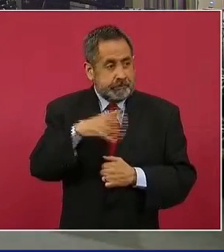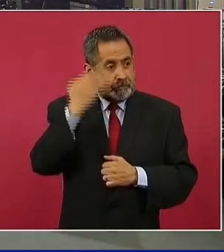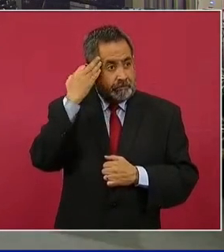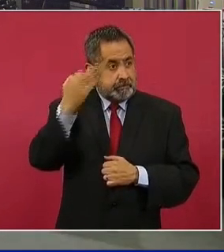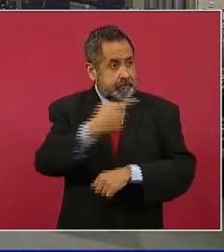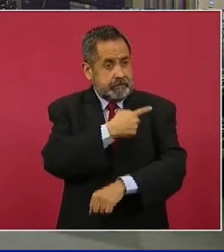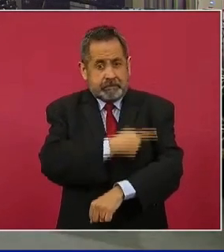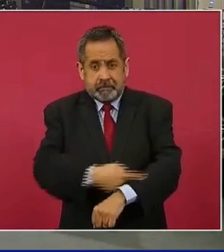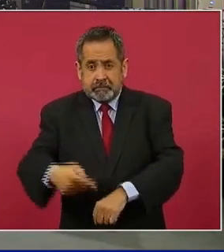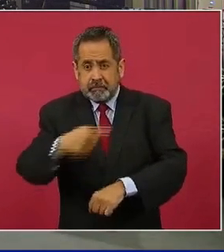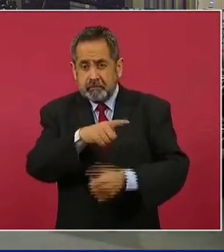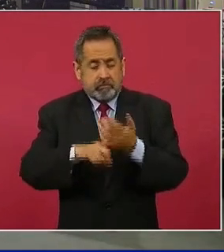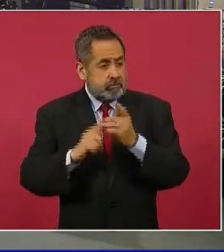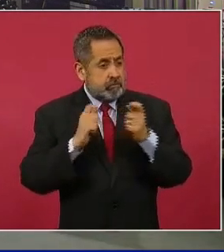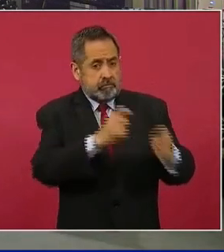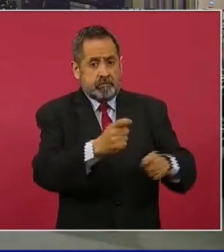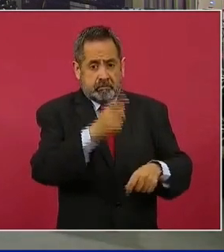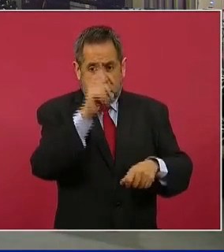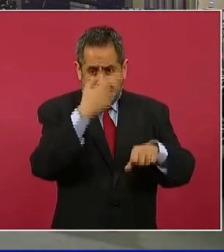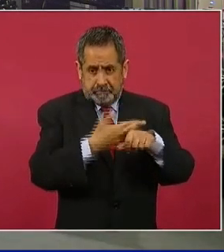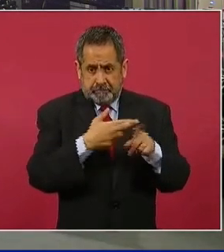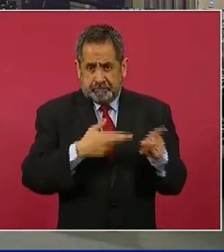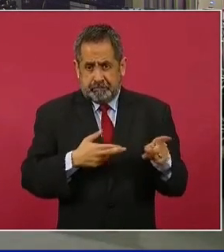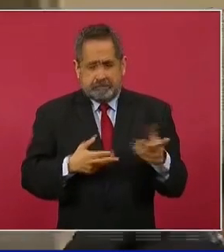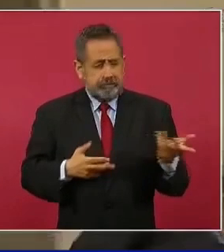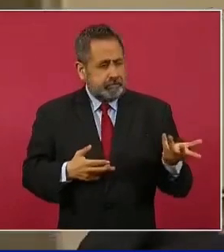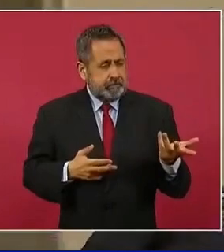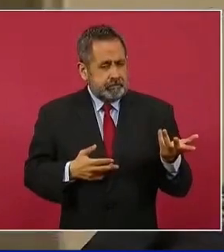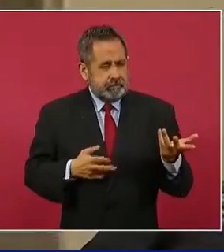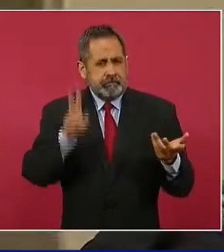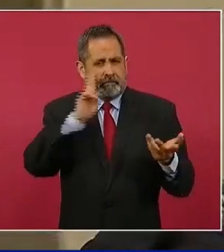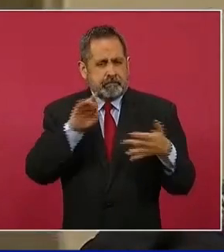largo en su puesto, tal vez hacer